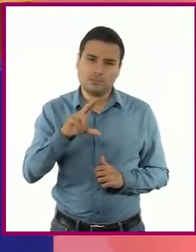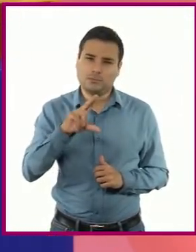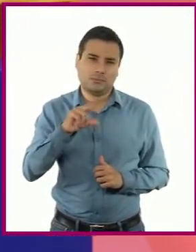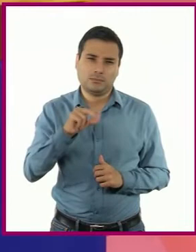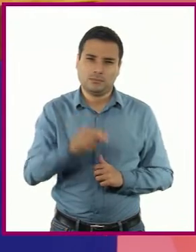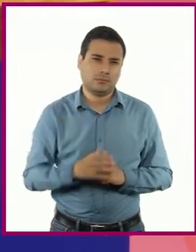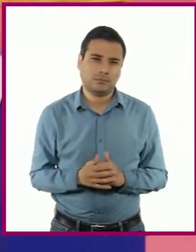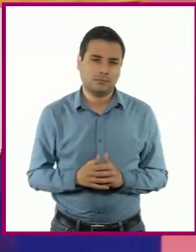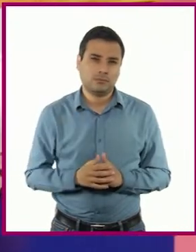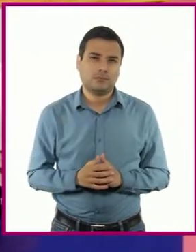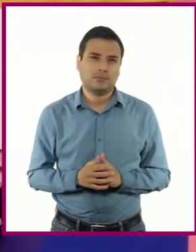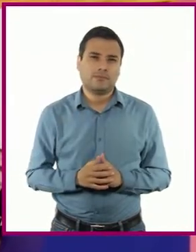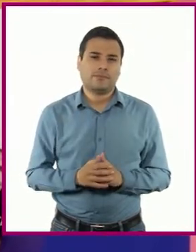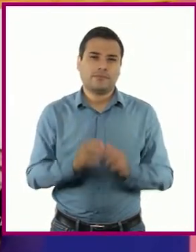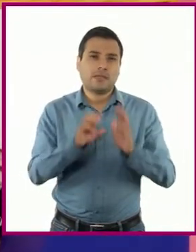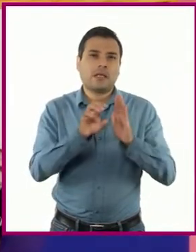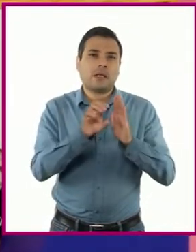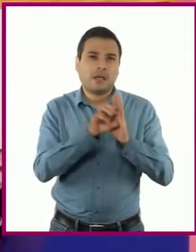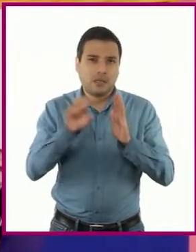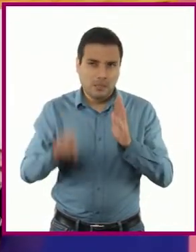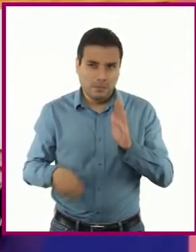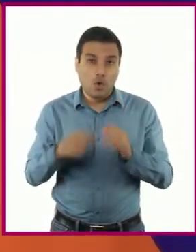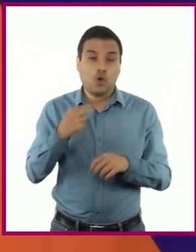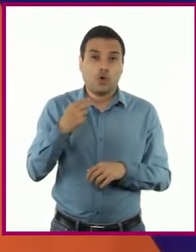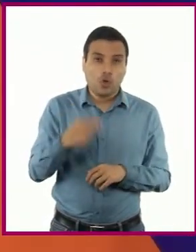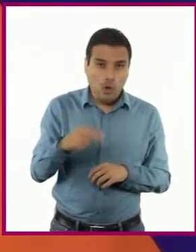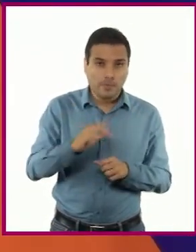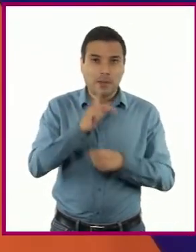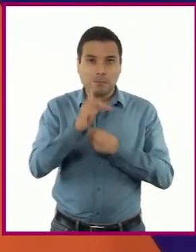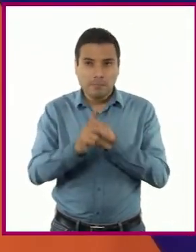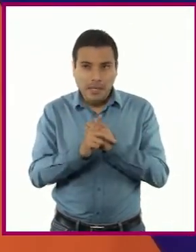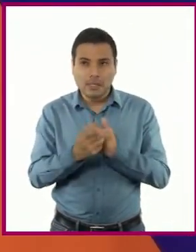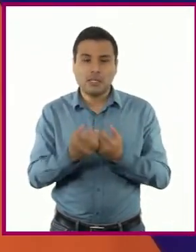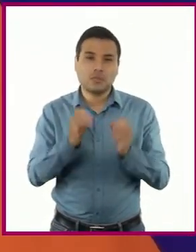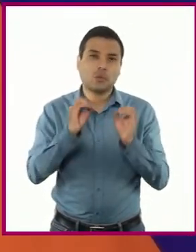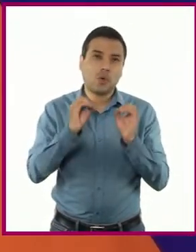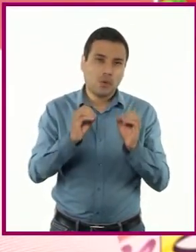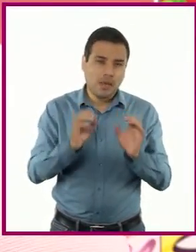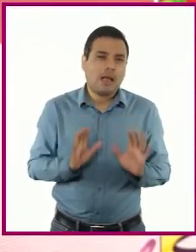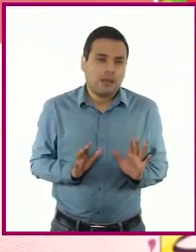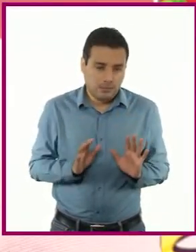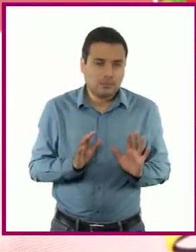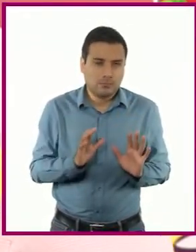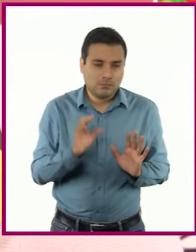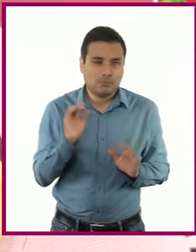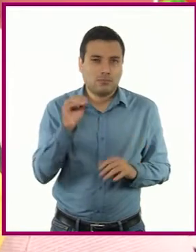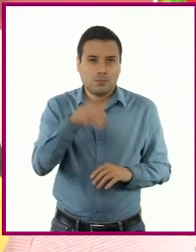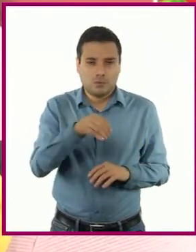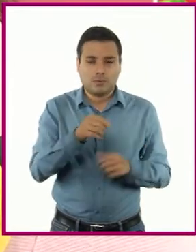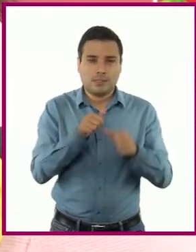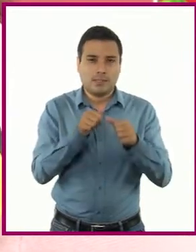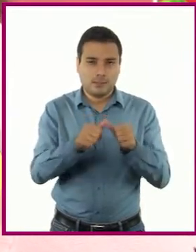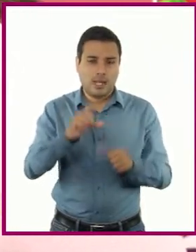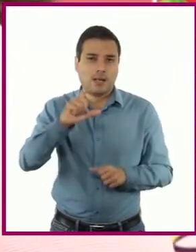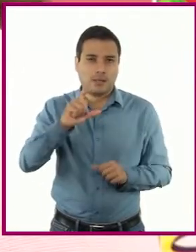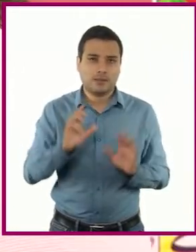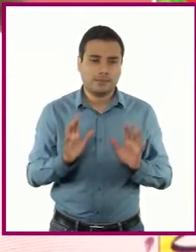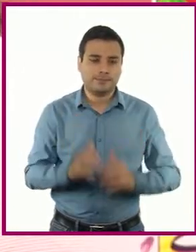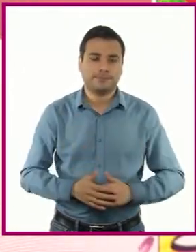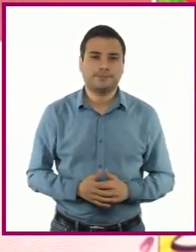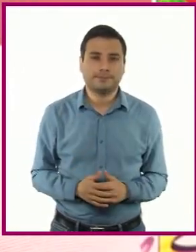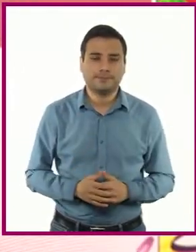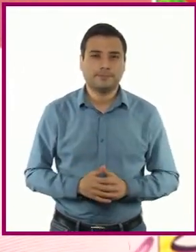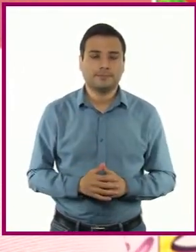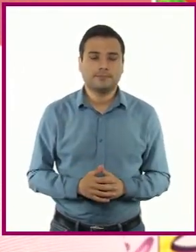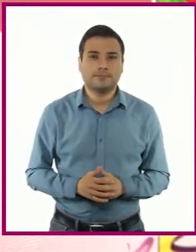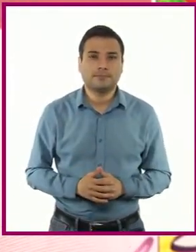una palabra que siempre se escribe con mayúscula, como en el caso de un nombre propio. Como auxiliar de la coma se coloca